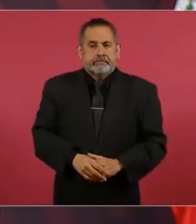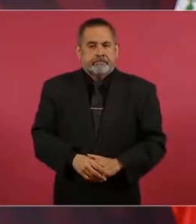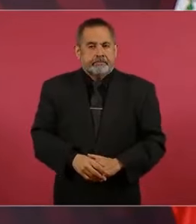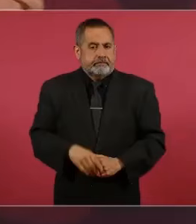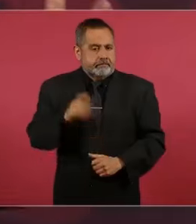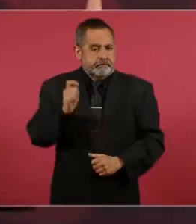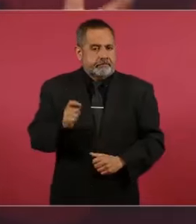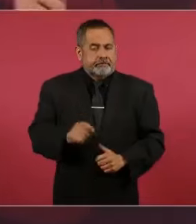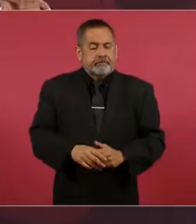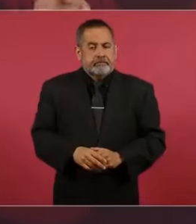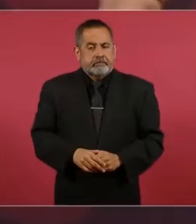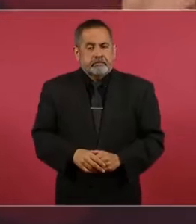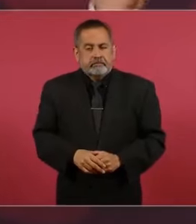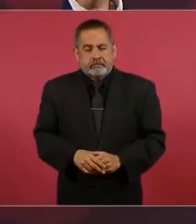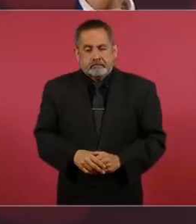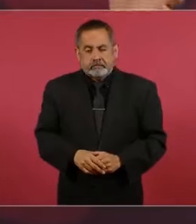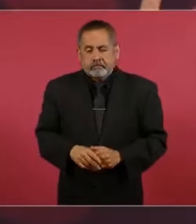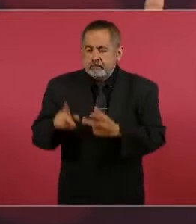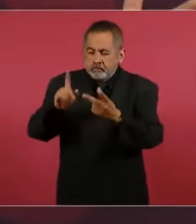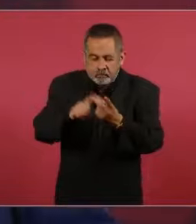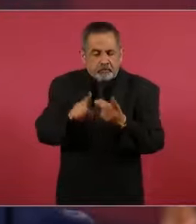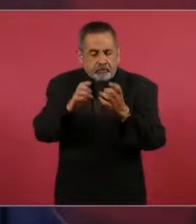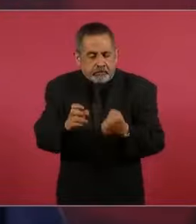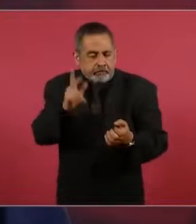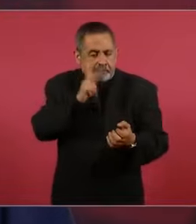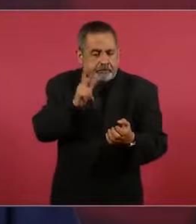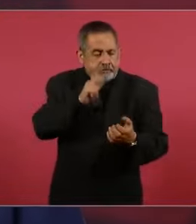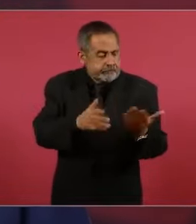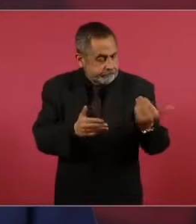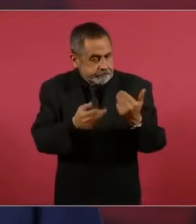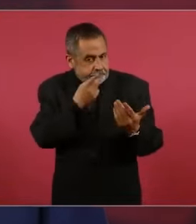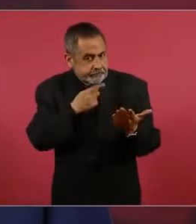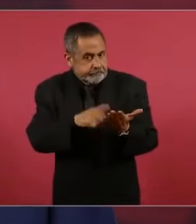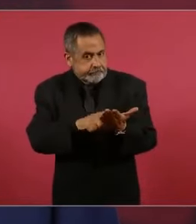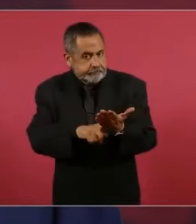O sea, ¿dónde están las pruebas?